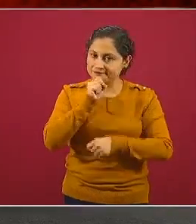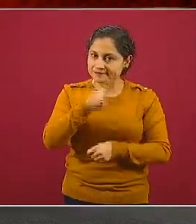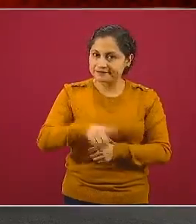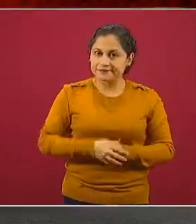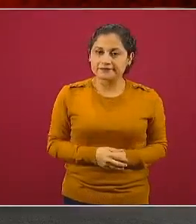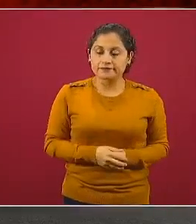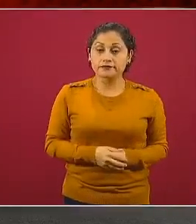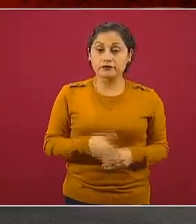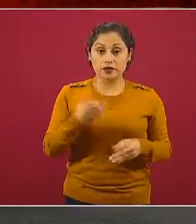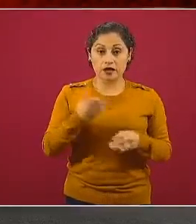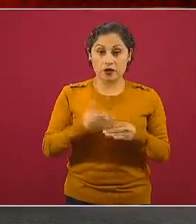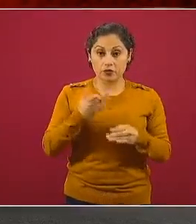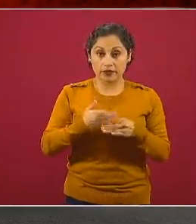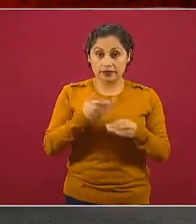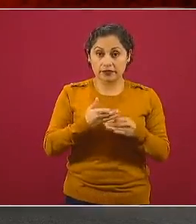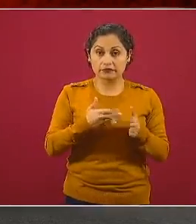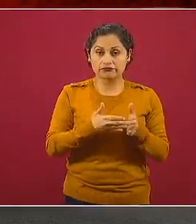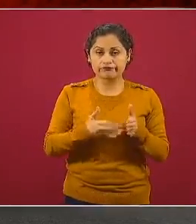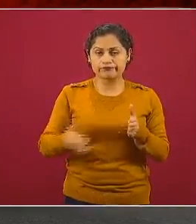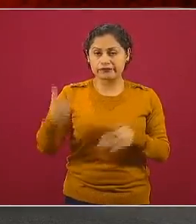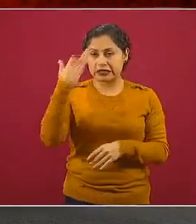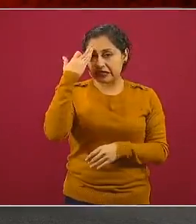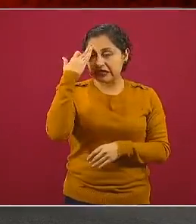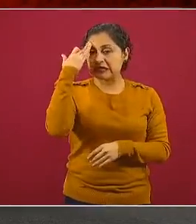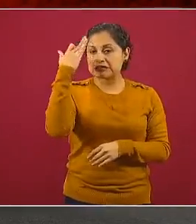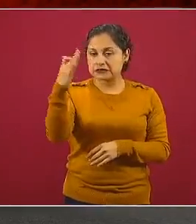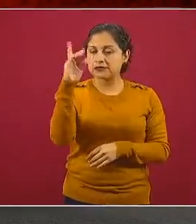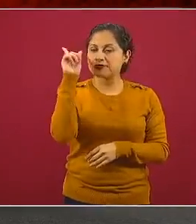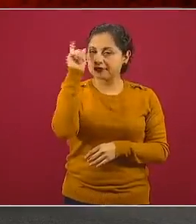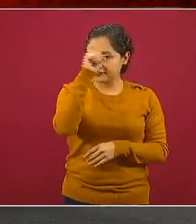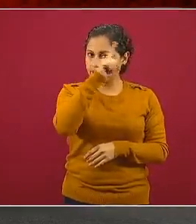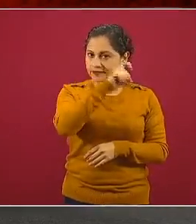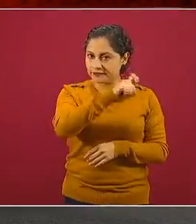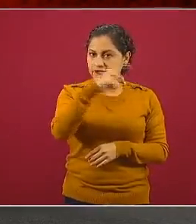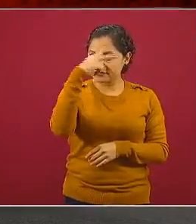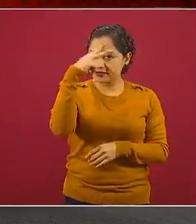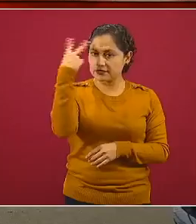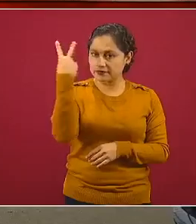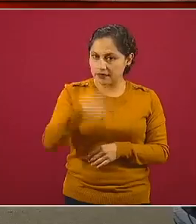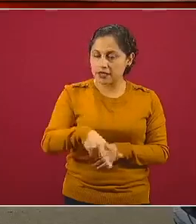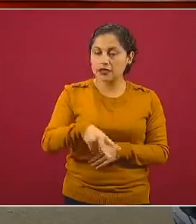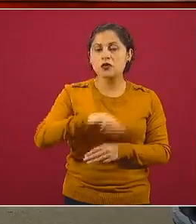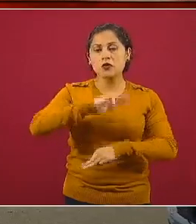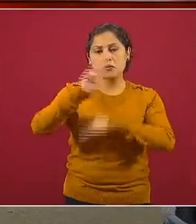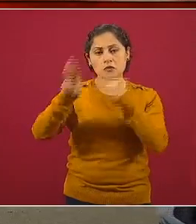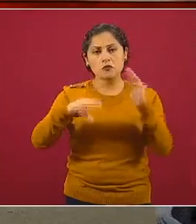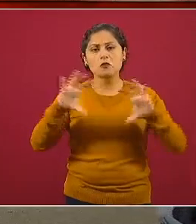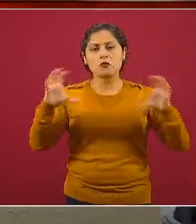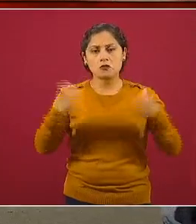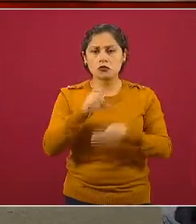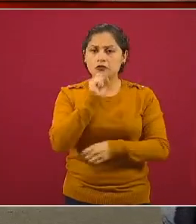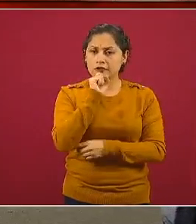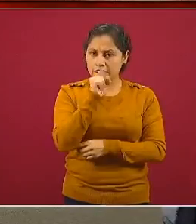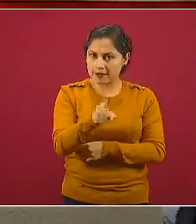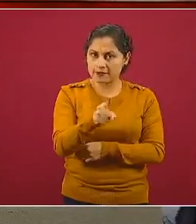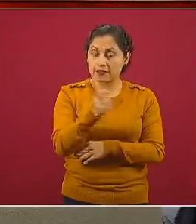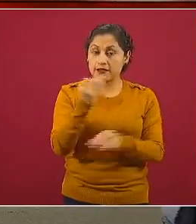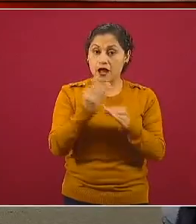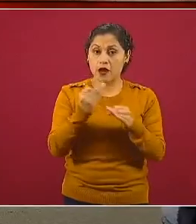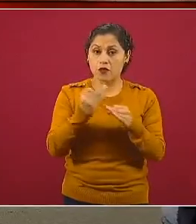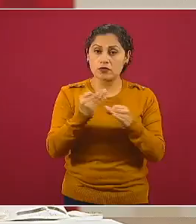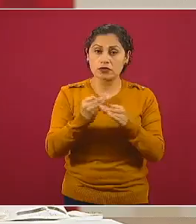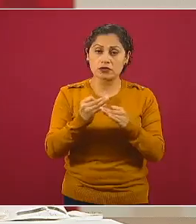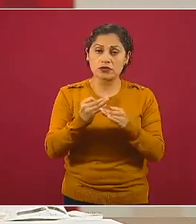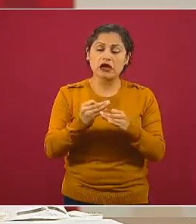Estamos en tiempos difíciles para México y para el mundo entero. Estamos ante una crisis sanitaria